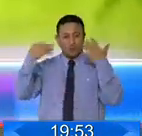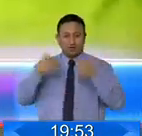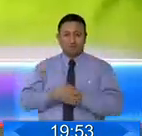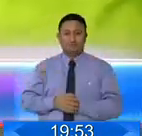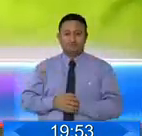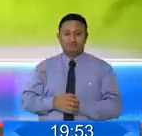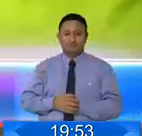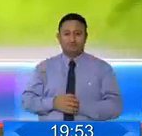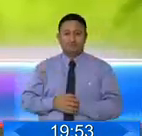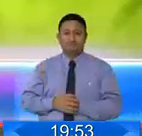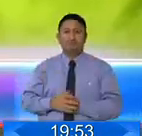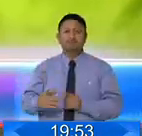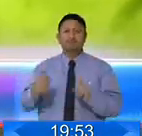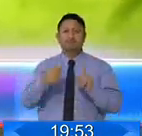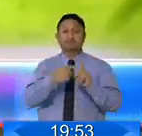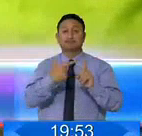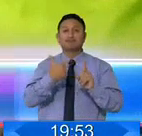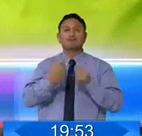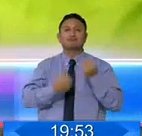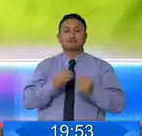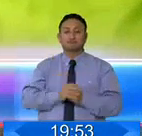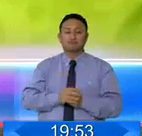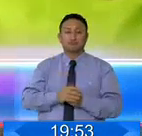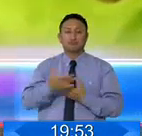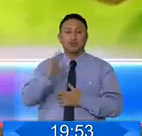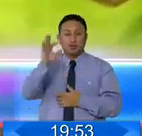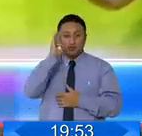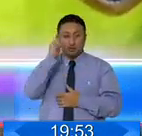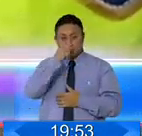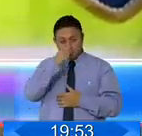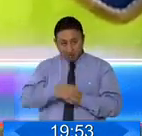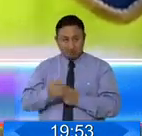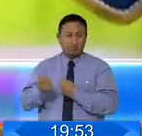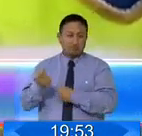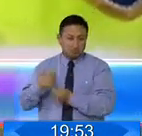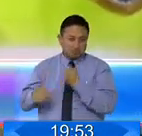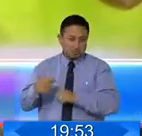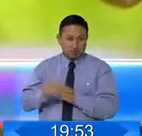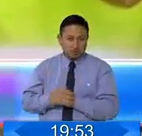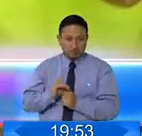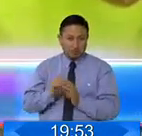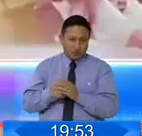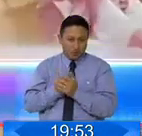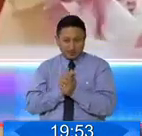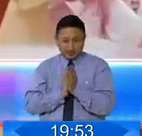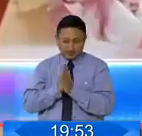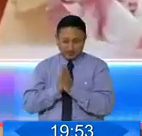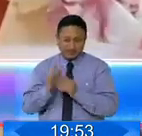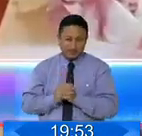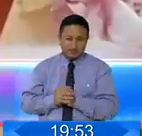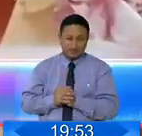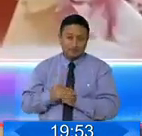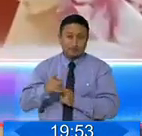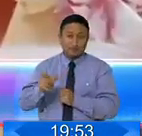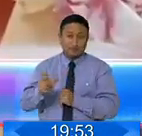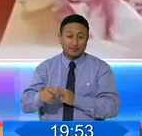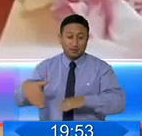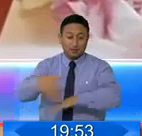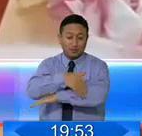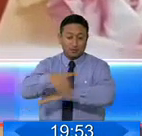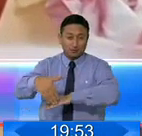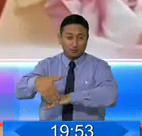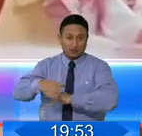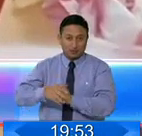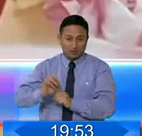Estas personas se dedicaban al expendio de sustancias sujetas a fiscalización aprovechando las peatonales de